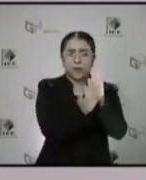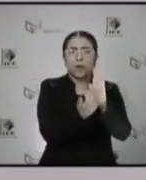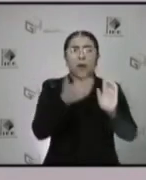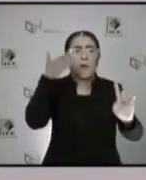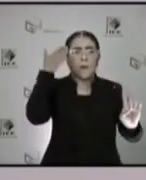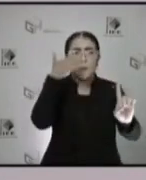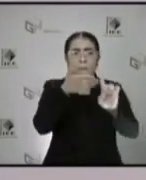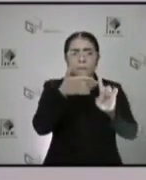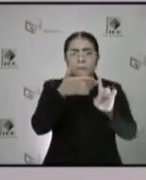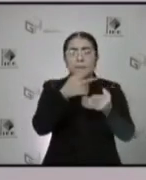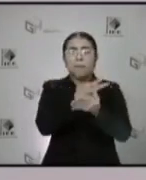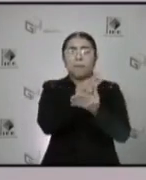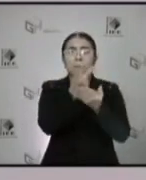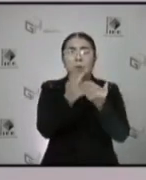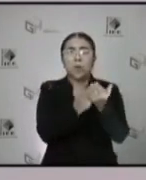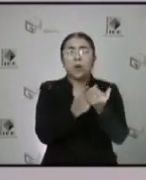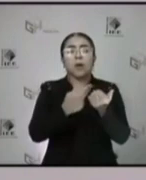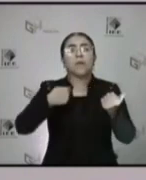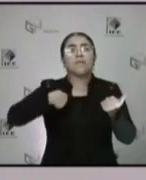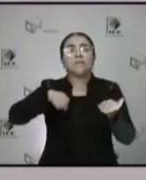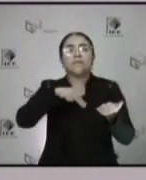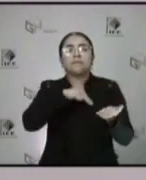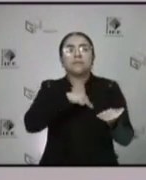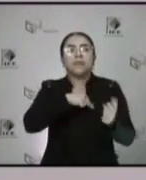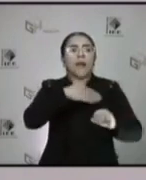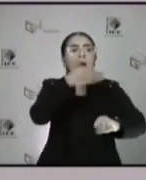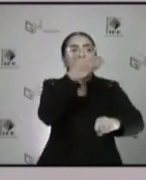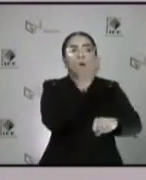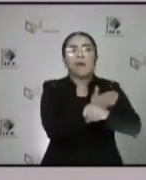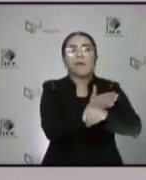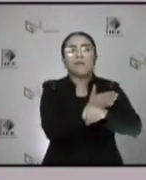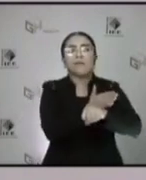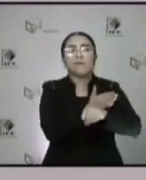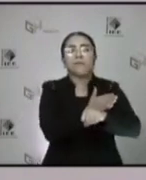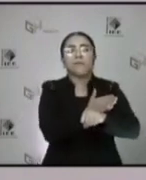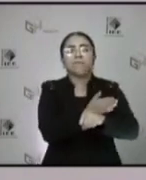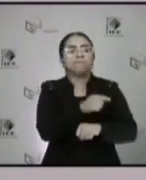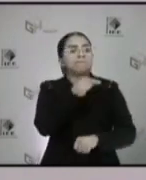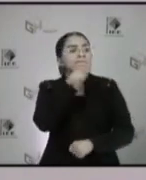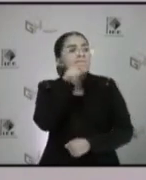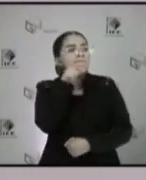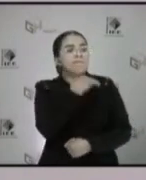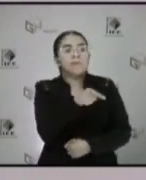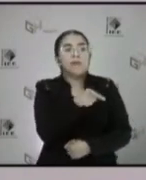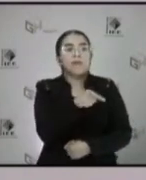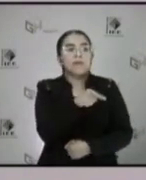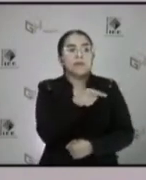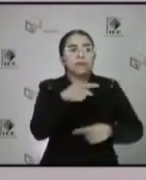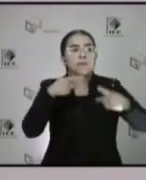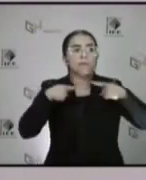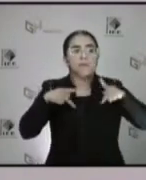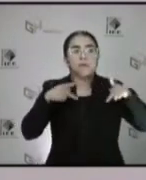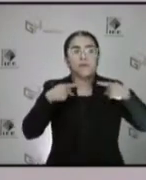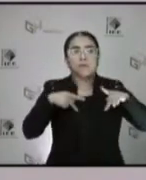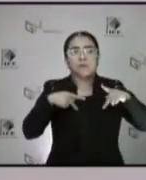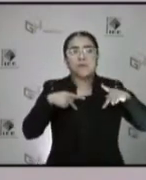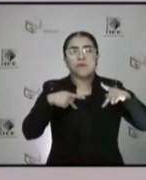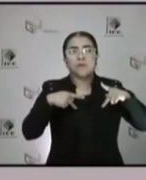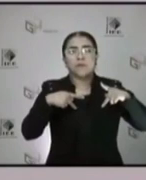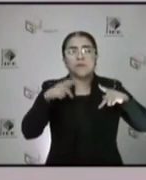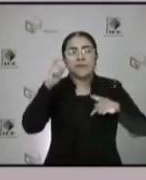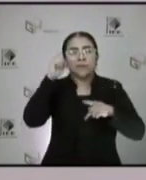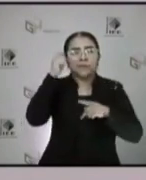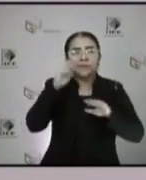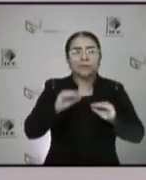programas donde vamos a sancionar de manera muy severa a los funcionarios que se les